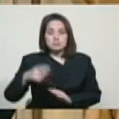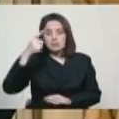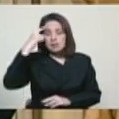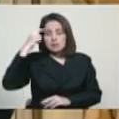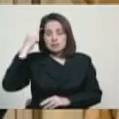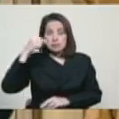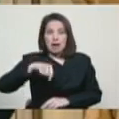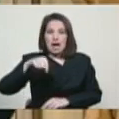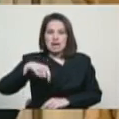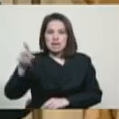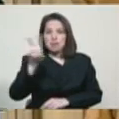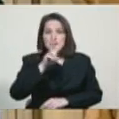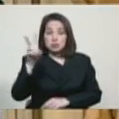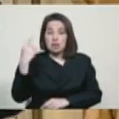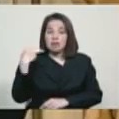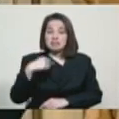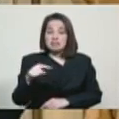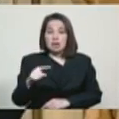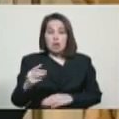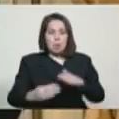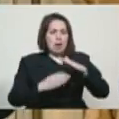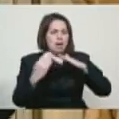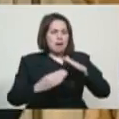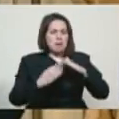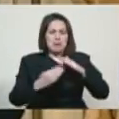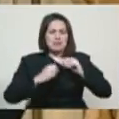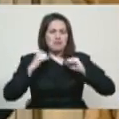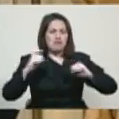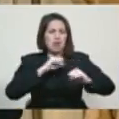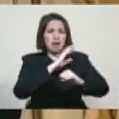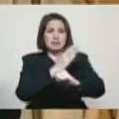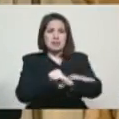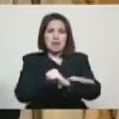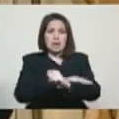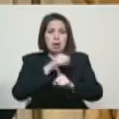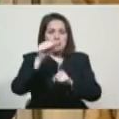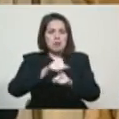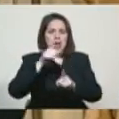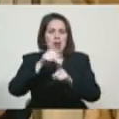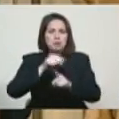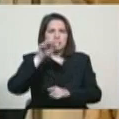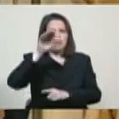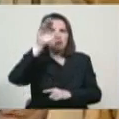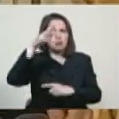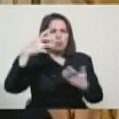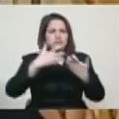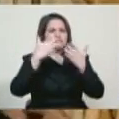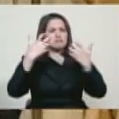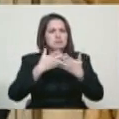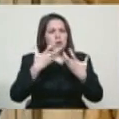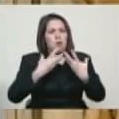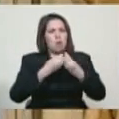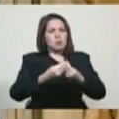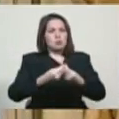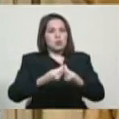Venezuela tienen una base sólida para estas luchas futuras y que todos estos